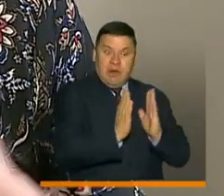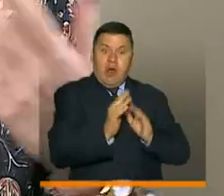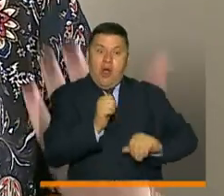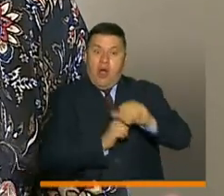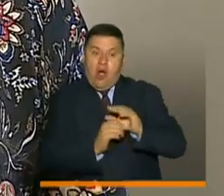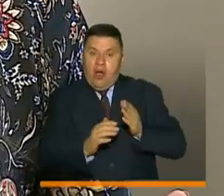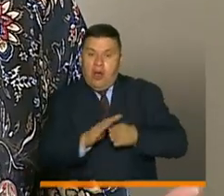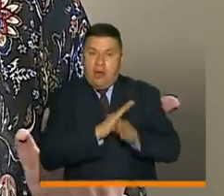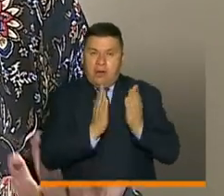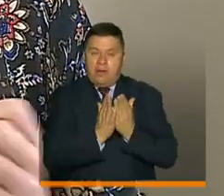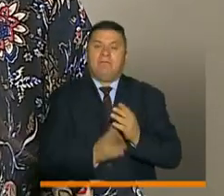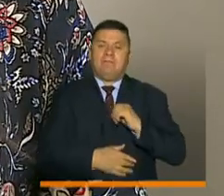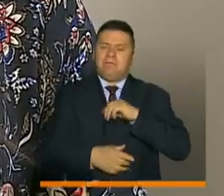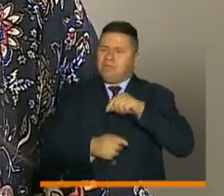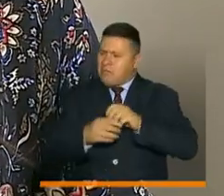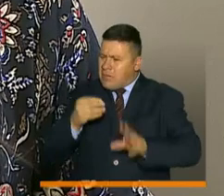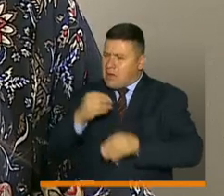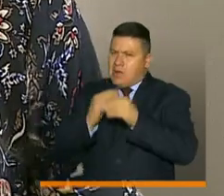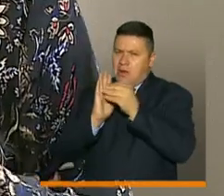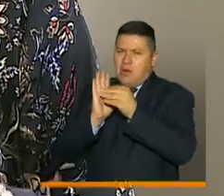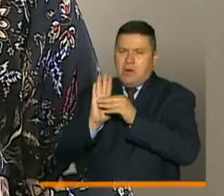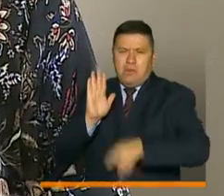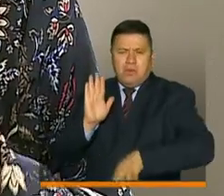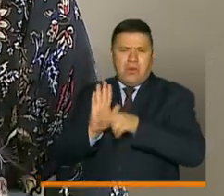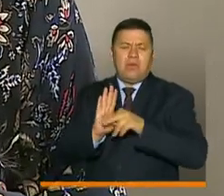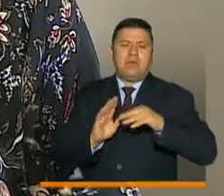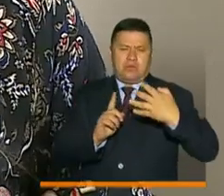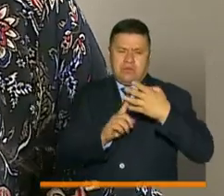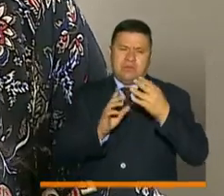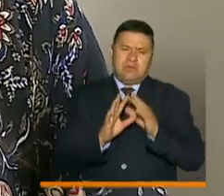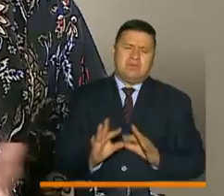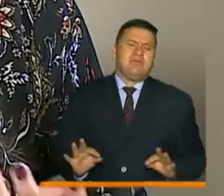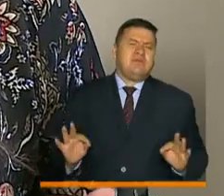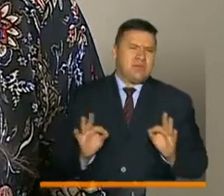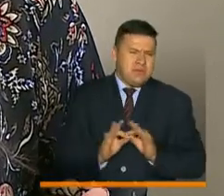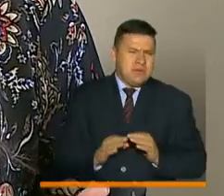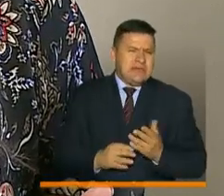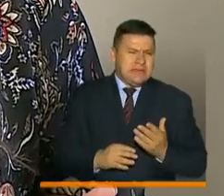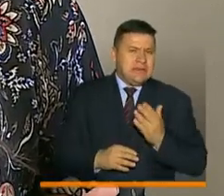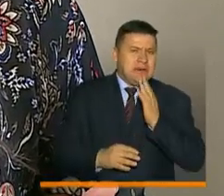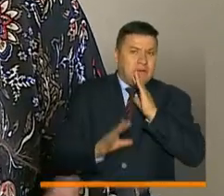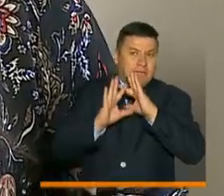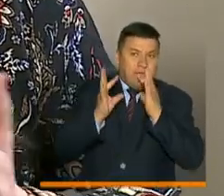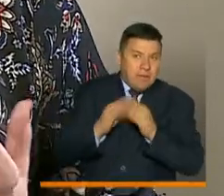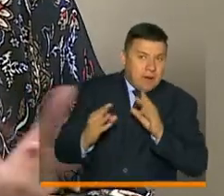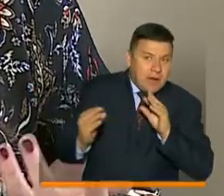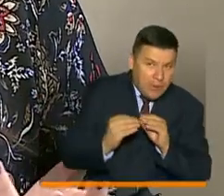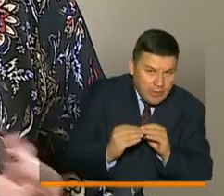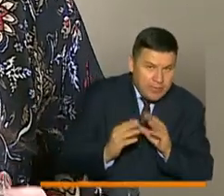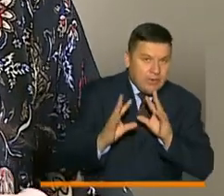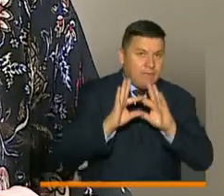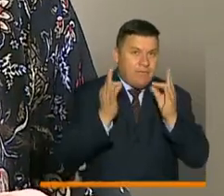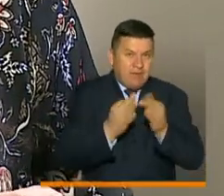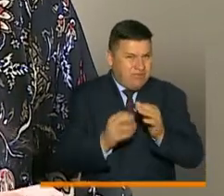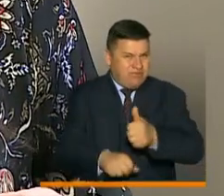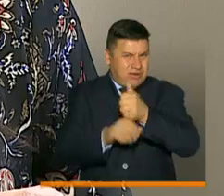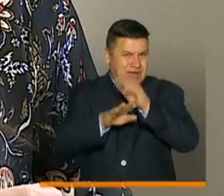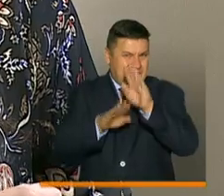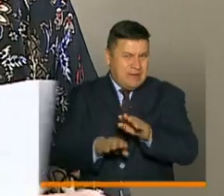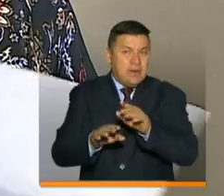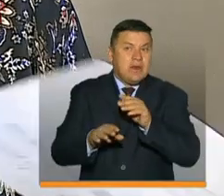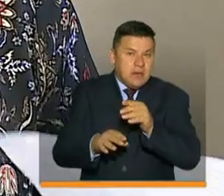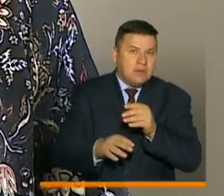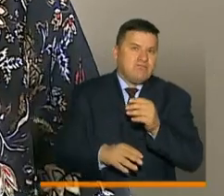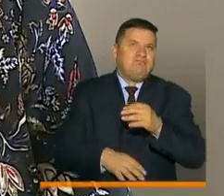Tercero, adquisición de bienes e implementación de protocolos. Cuarto y muy importante, consentimiento de las familias. Y esto creo que lo debemos tener siempre